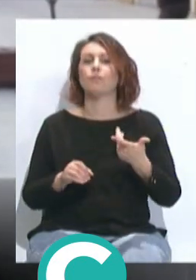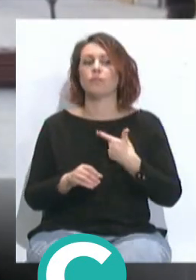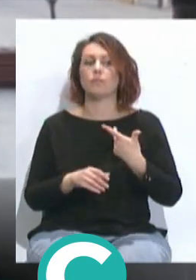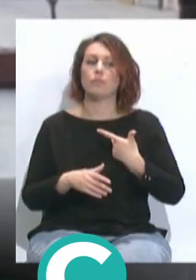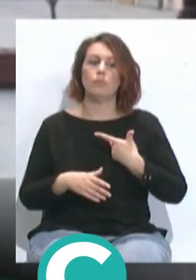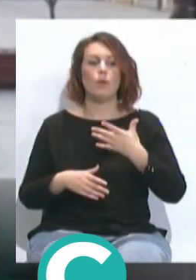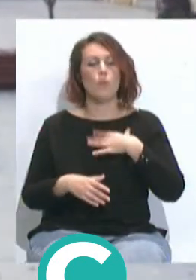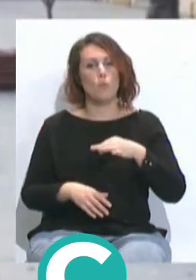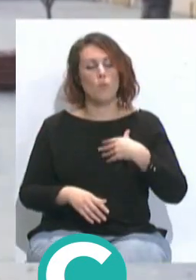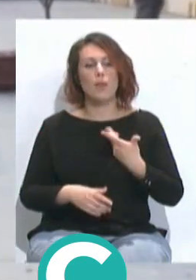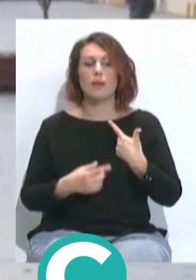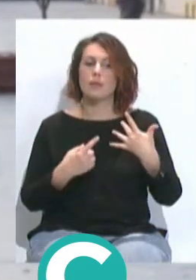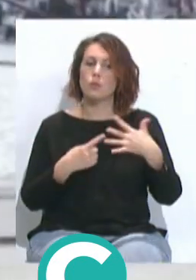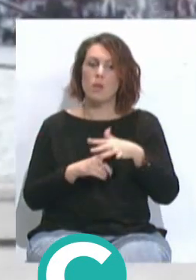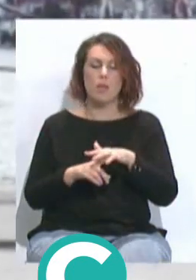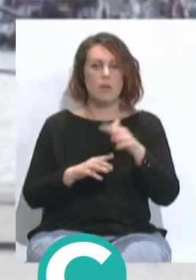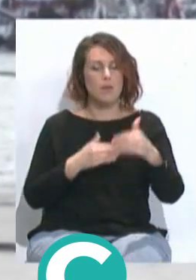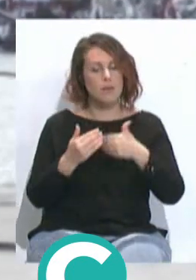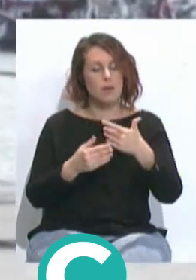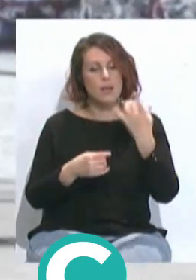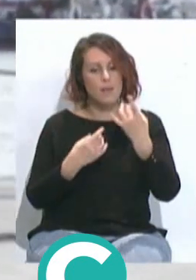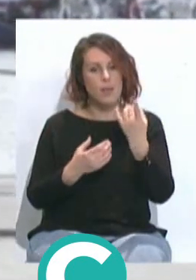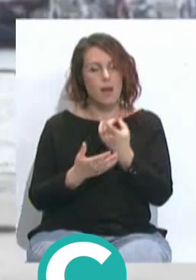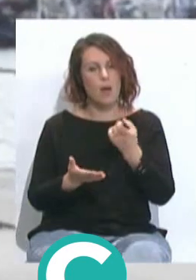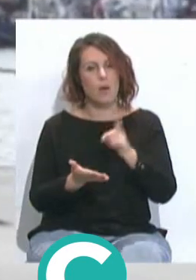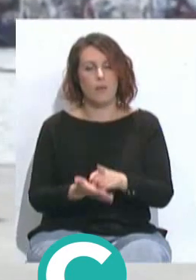superar la situación deficitaria generada y volver a la actividad